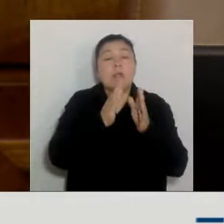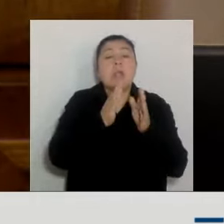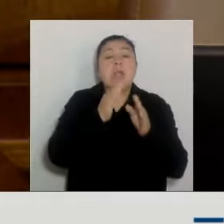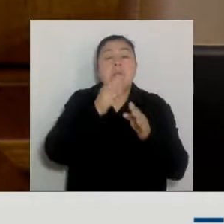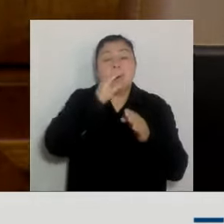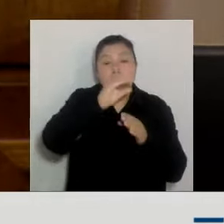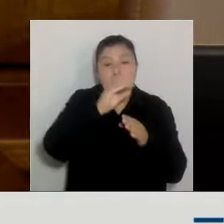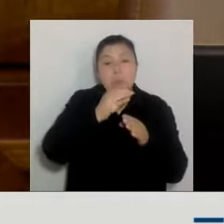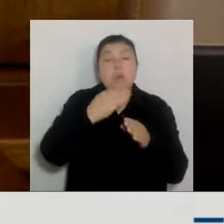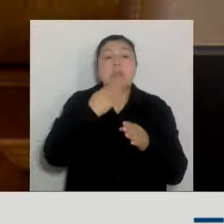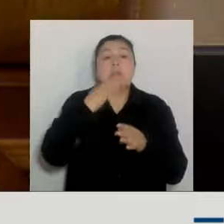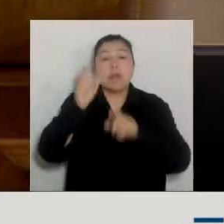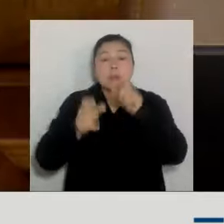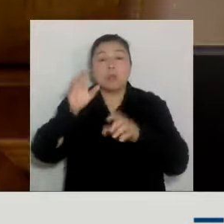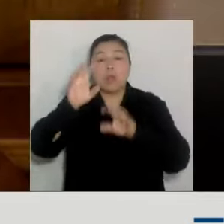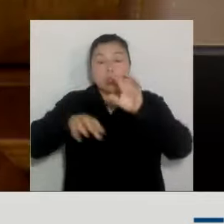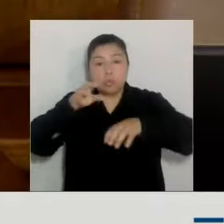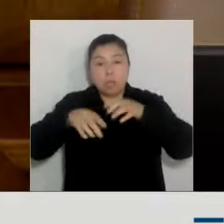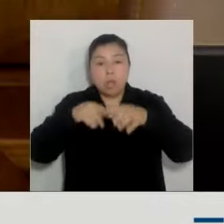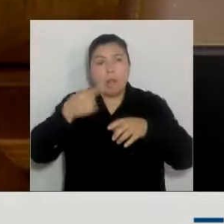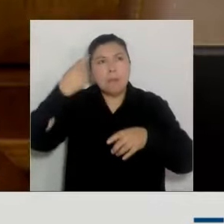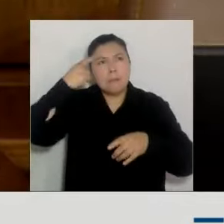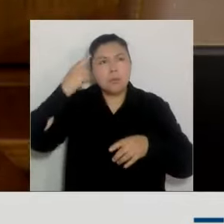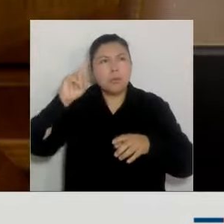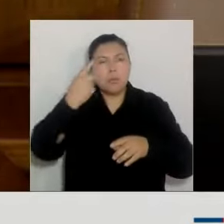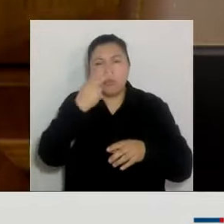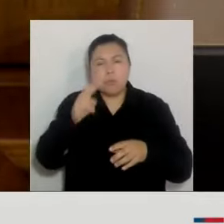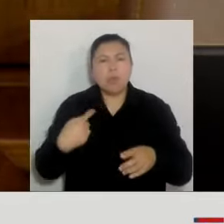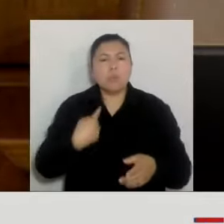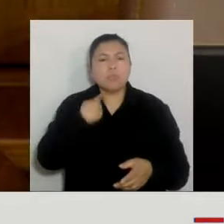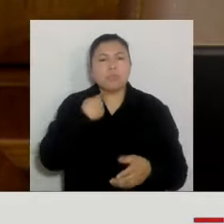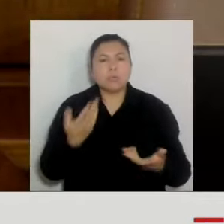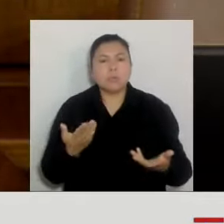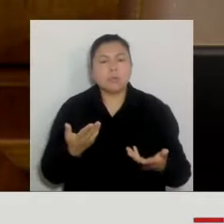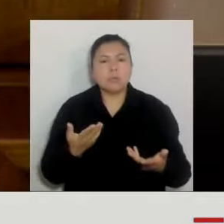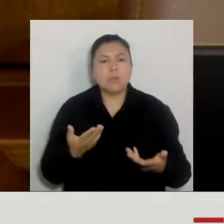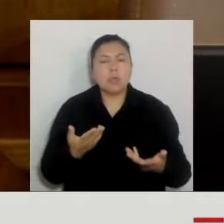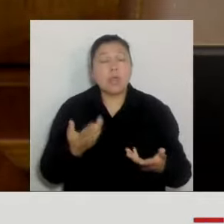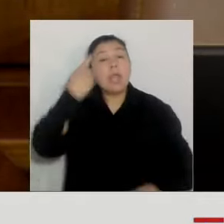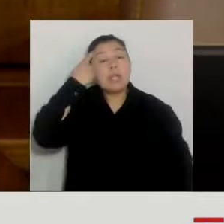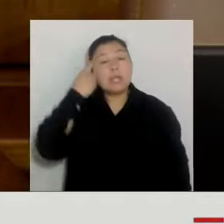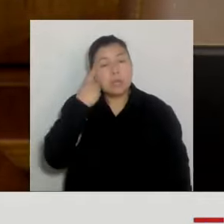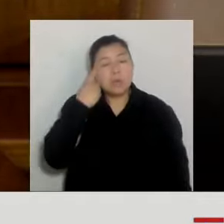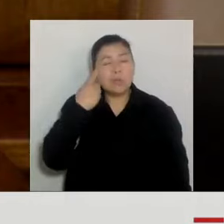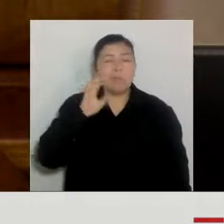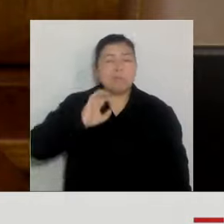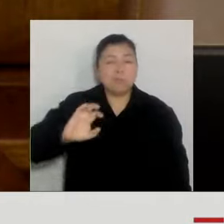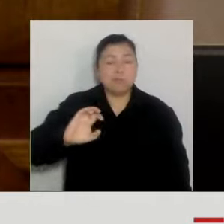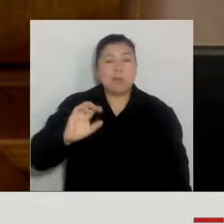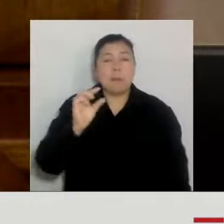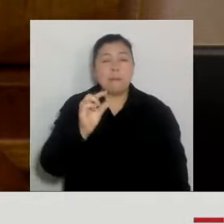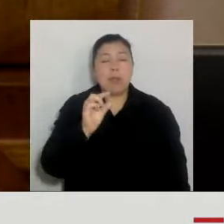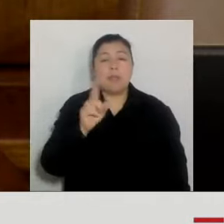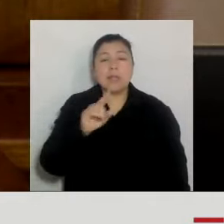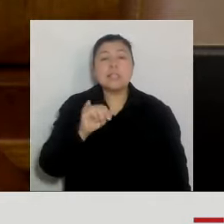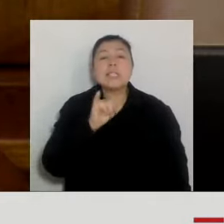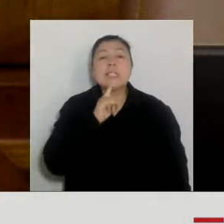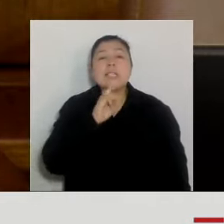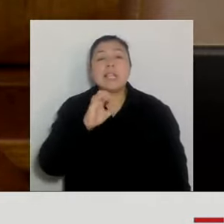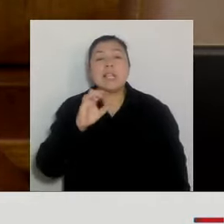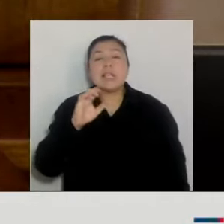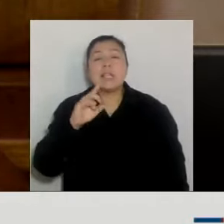pero es que no veo cómo es que esto le genera un perjuicio a ellos creo que es odioso poner la palabra sintético en esta